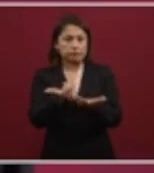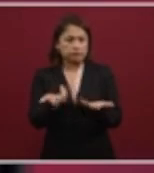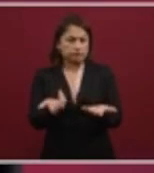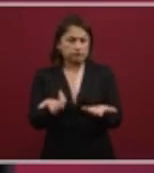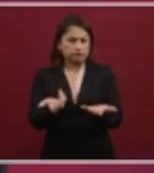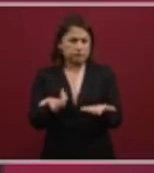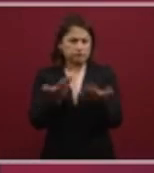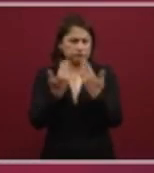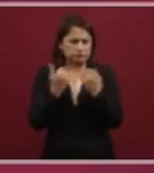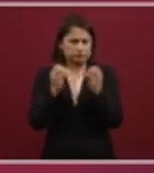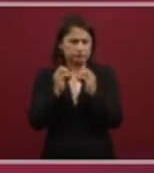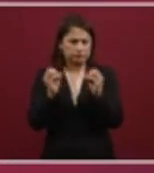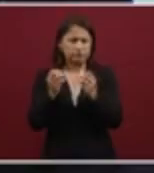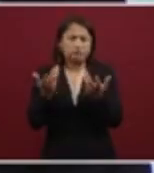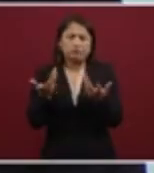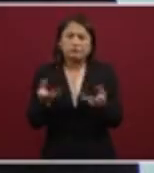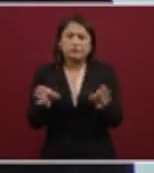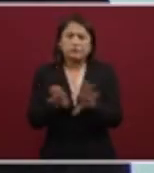lo dije ayer,